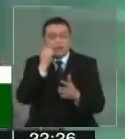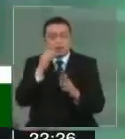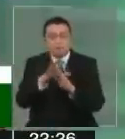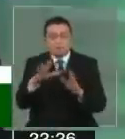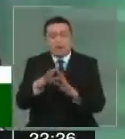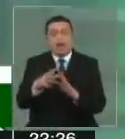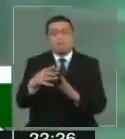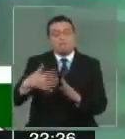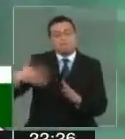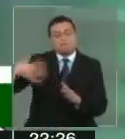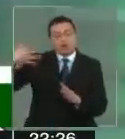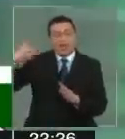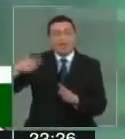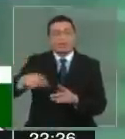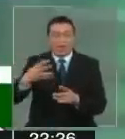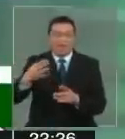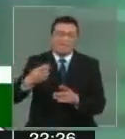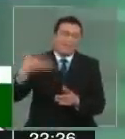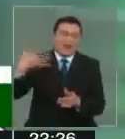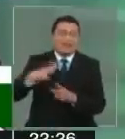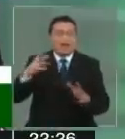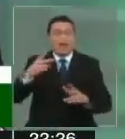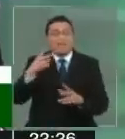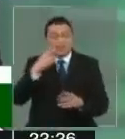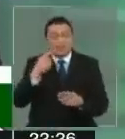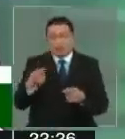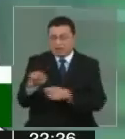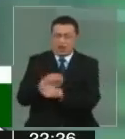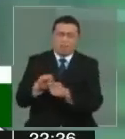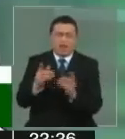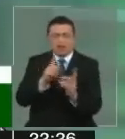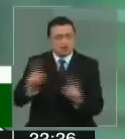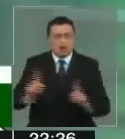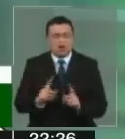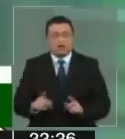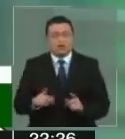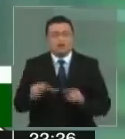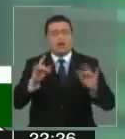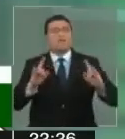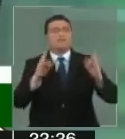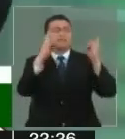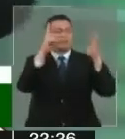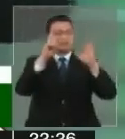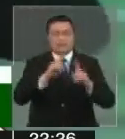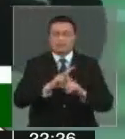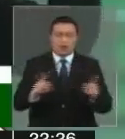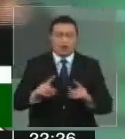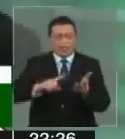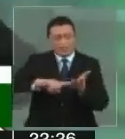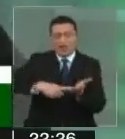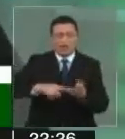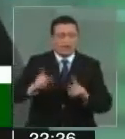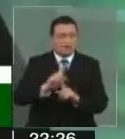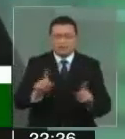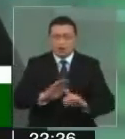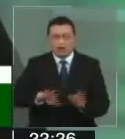grandes protagonistas de la vida, no la economía, no las estructuras, no las